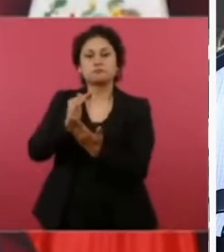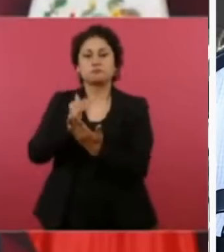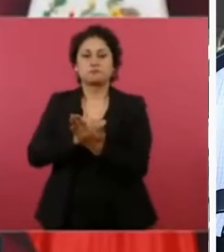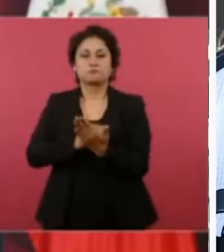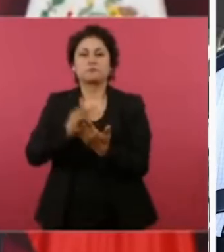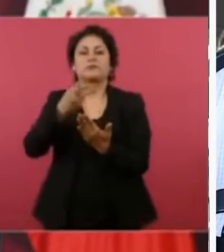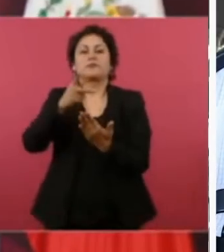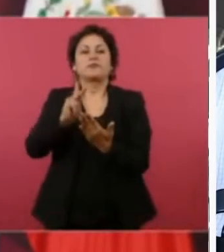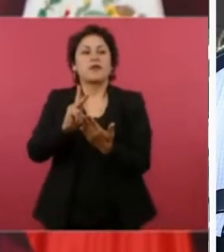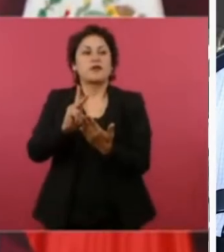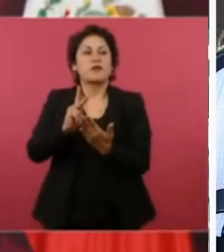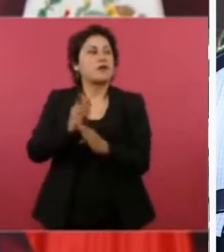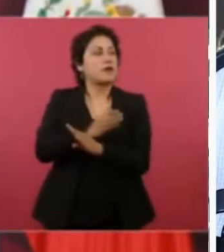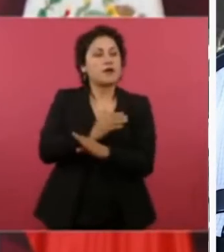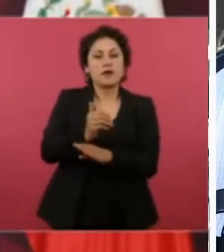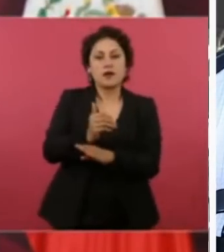se llegó al arreglo,